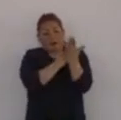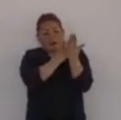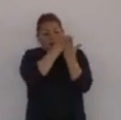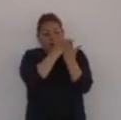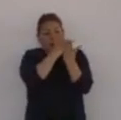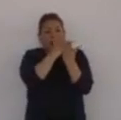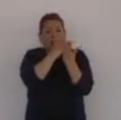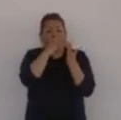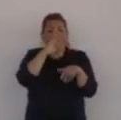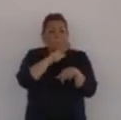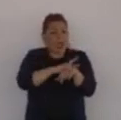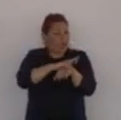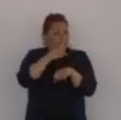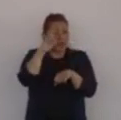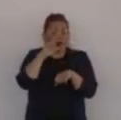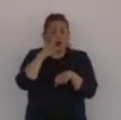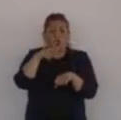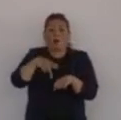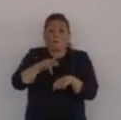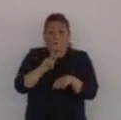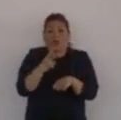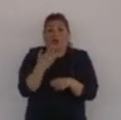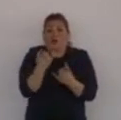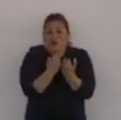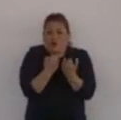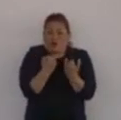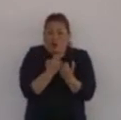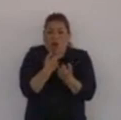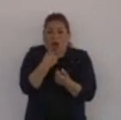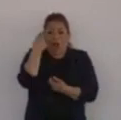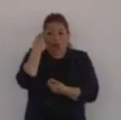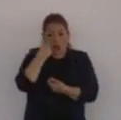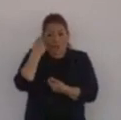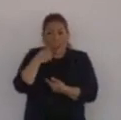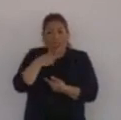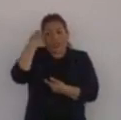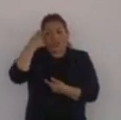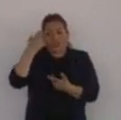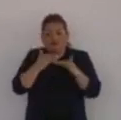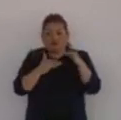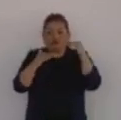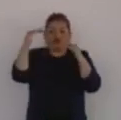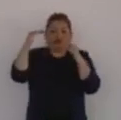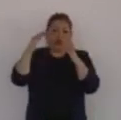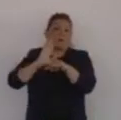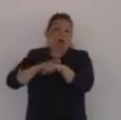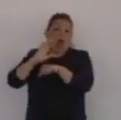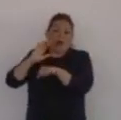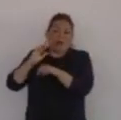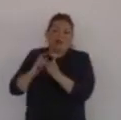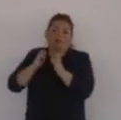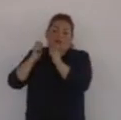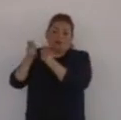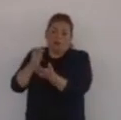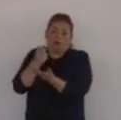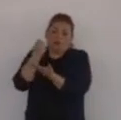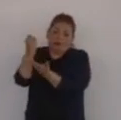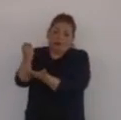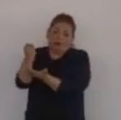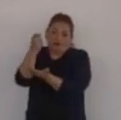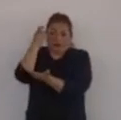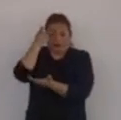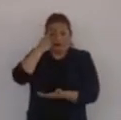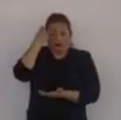un incremento mayor, pero por eso también la pensión ahora tiene un aumento del 25%.